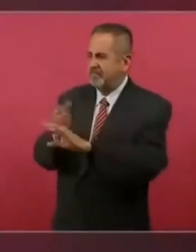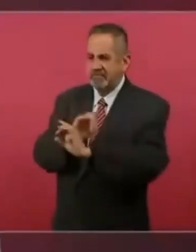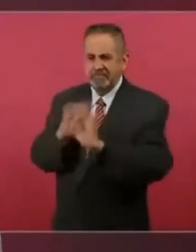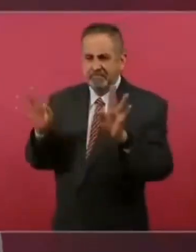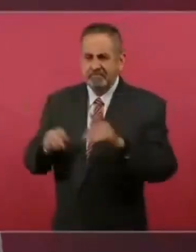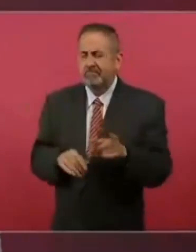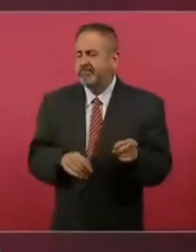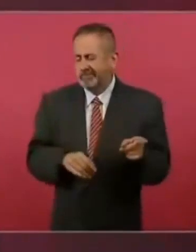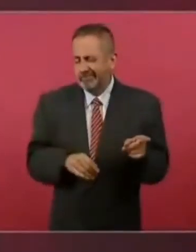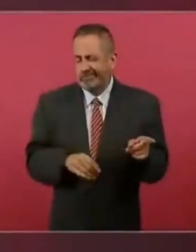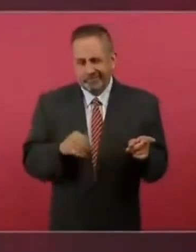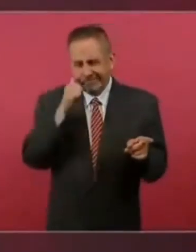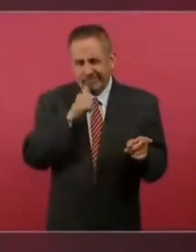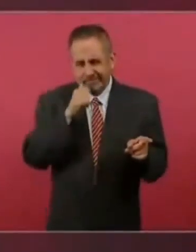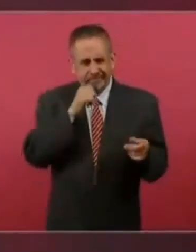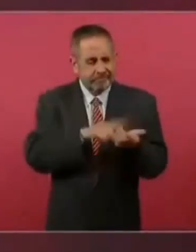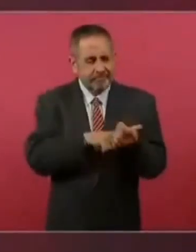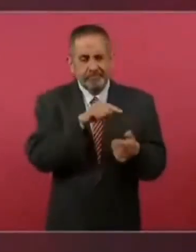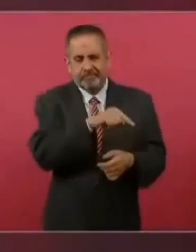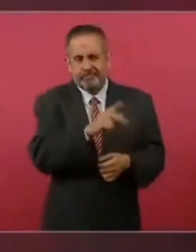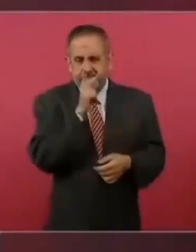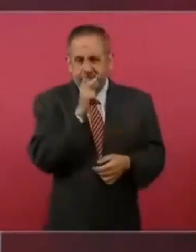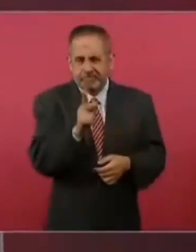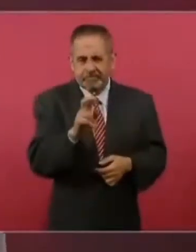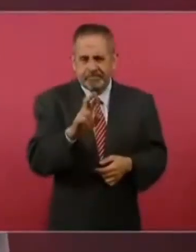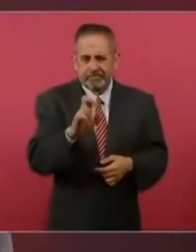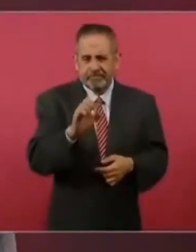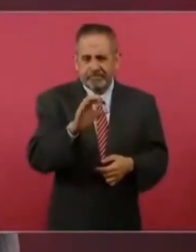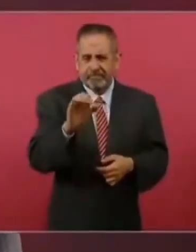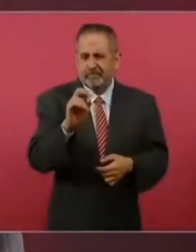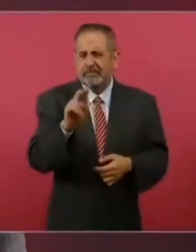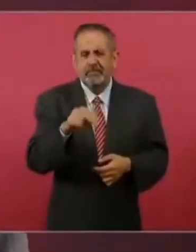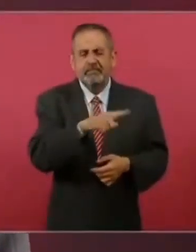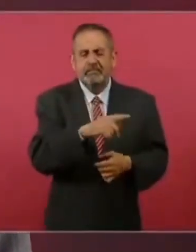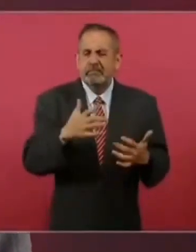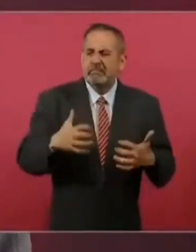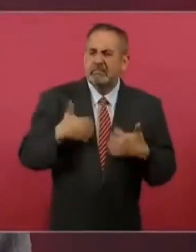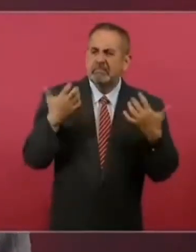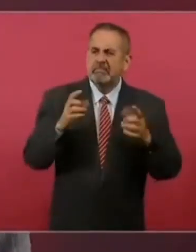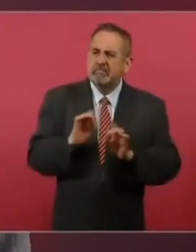reaccionario, el término reaccionario,